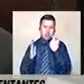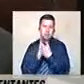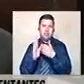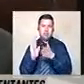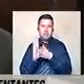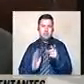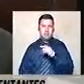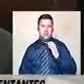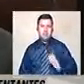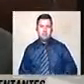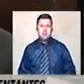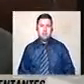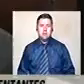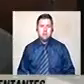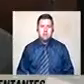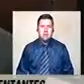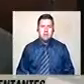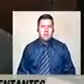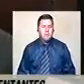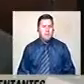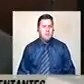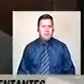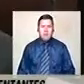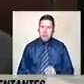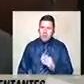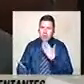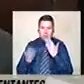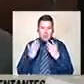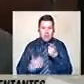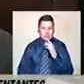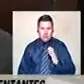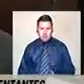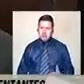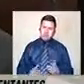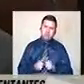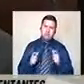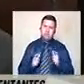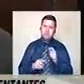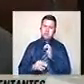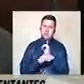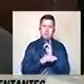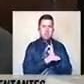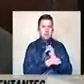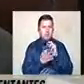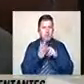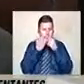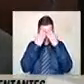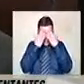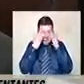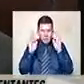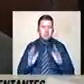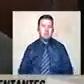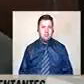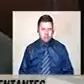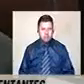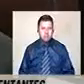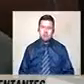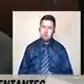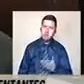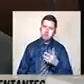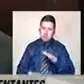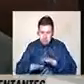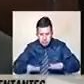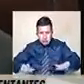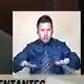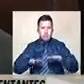ciudadana cuando la desconfianza de la ciudadanía crece sobre las instituciones de la democracia se abona el terreno